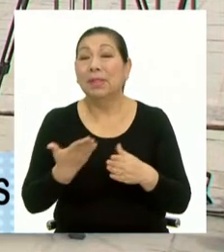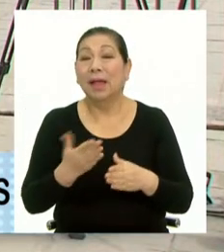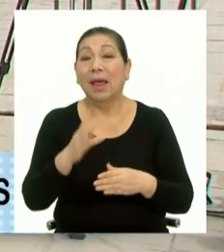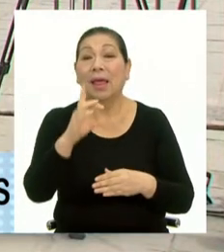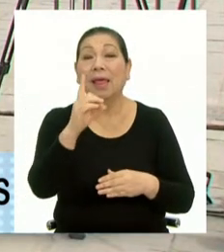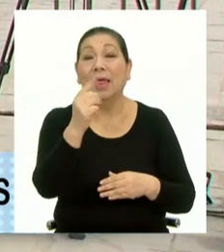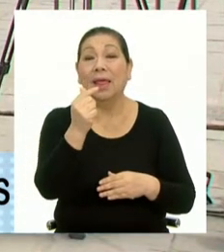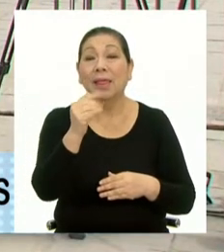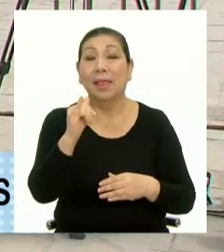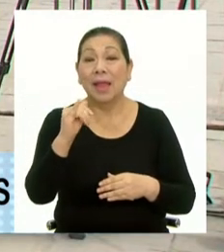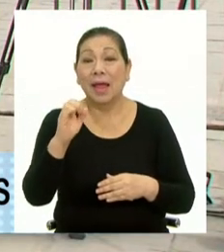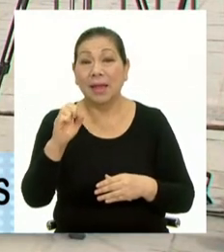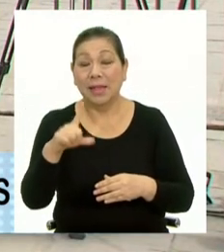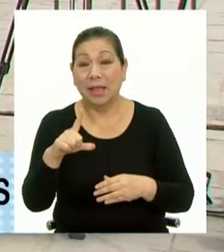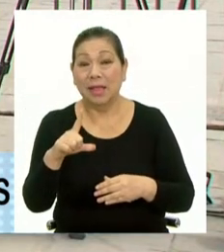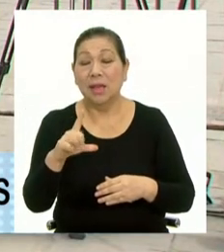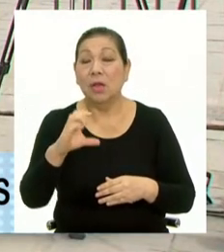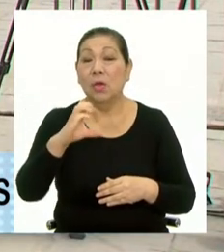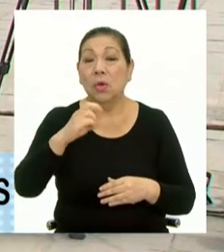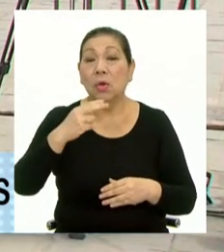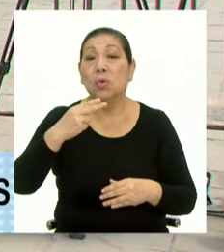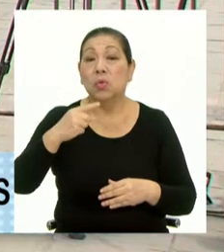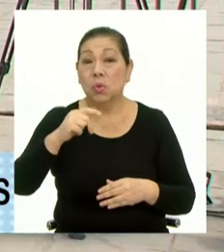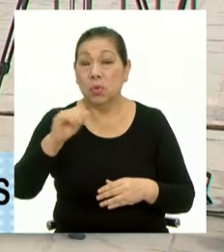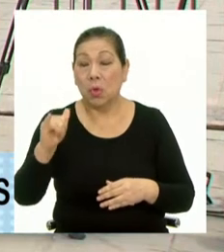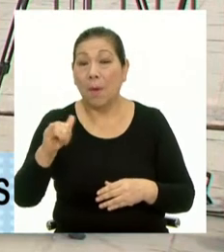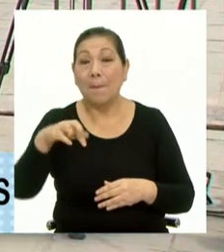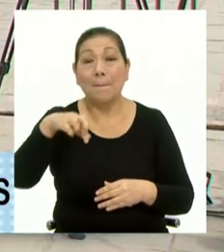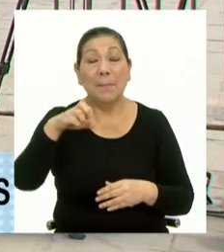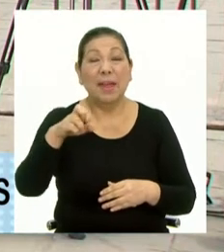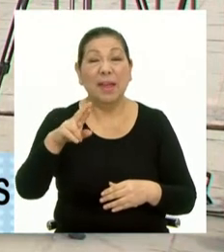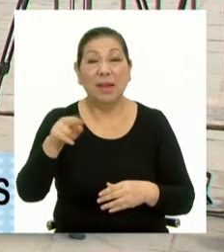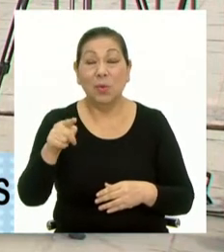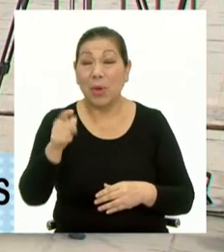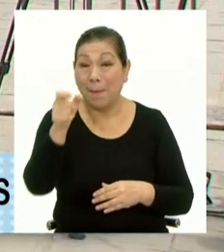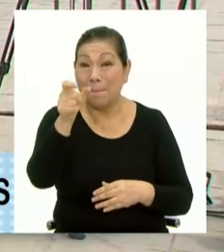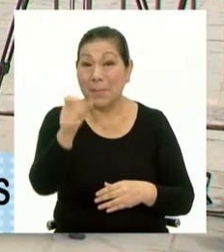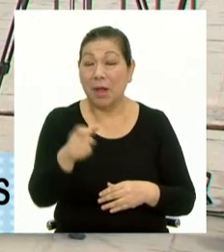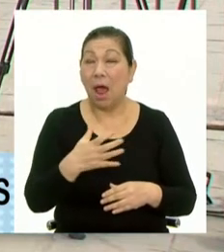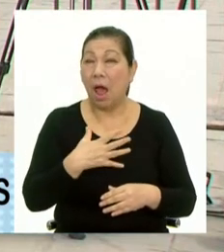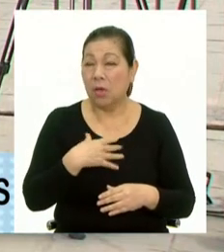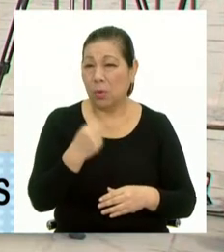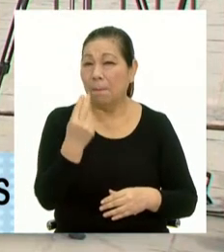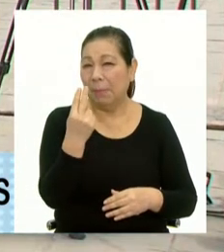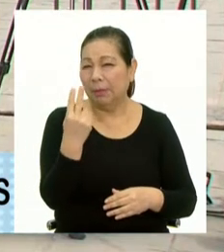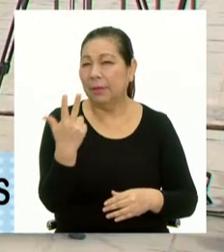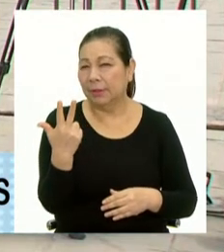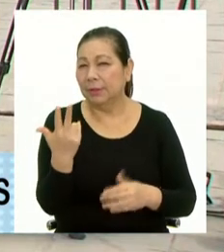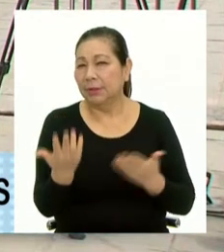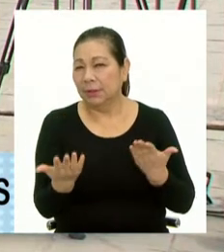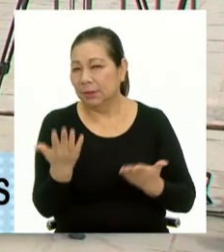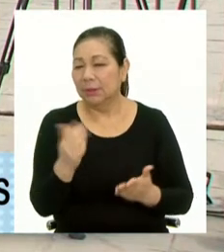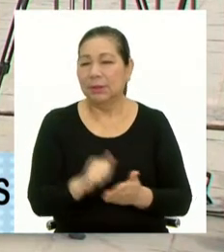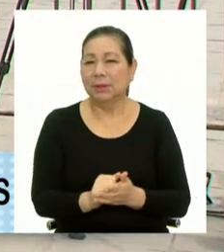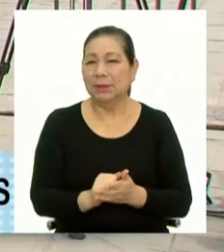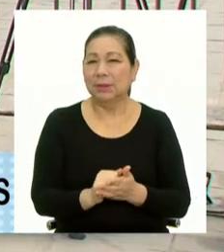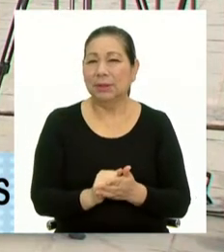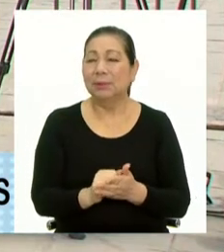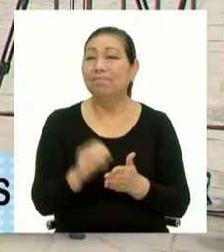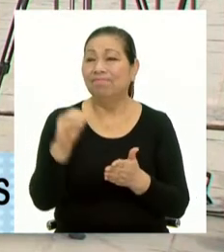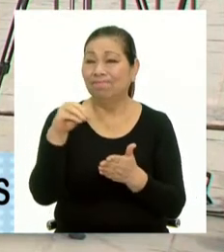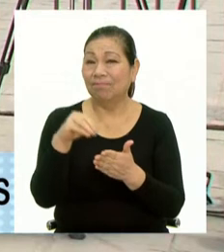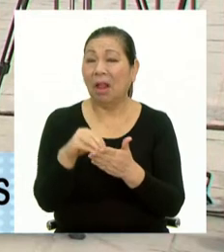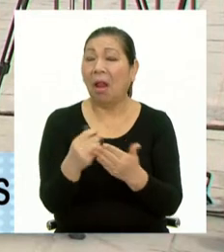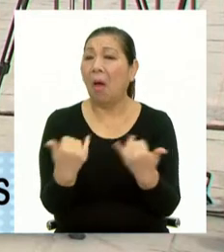Daniel Chulio Pérez. Precisamente se trata de una persona de 23 años que fue puesto